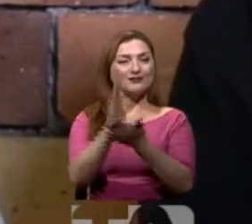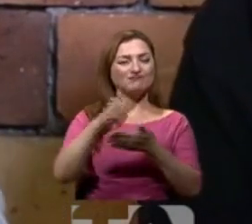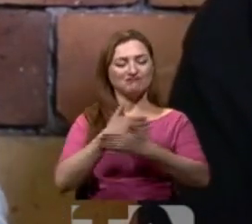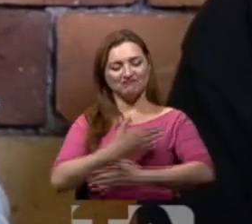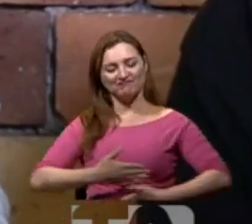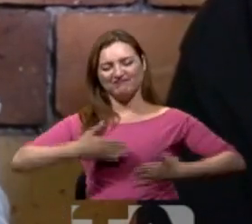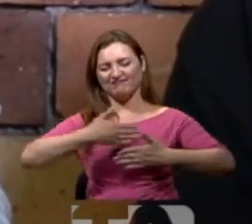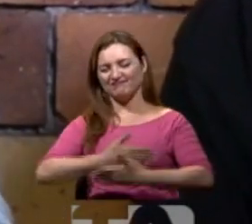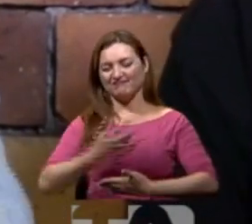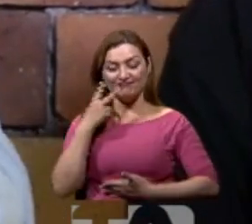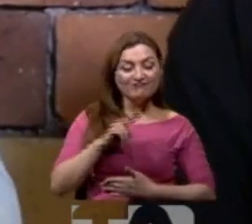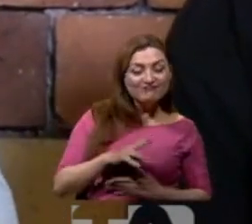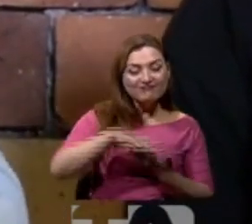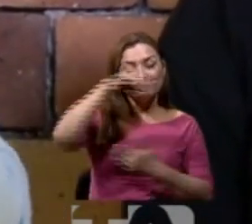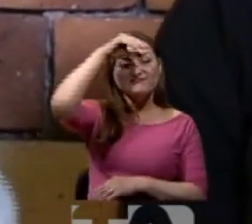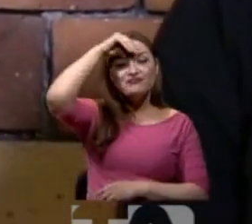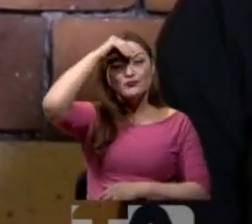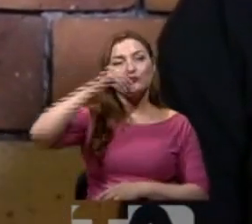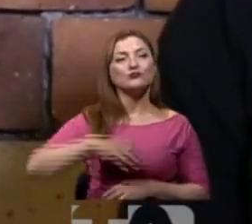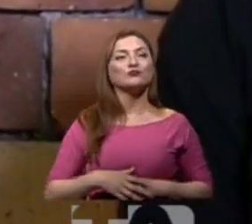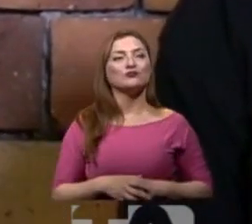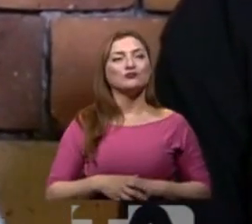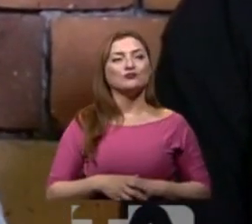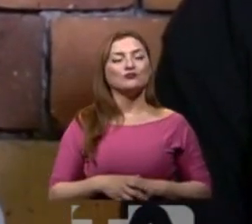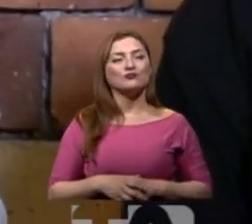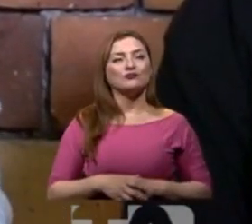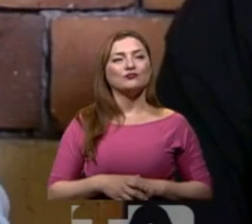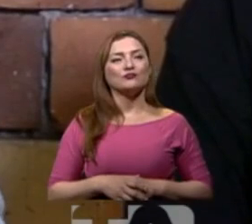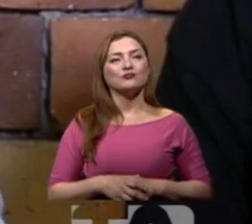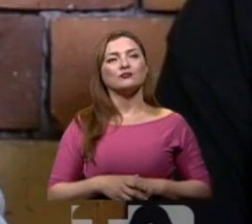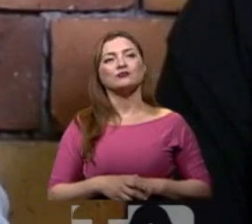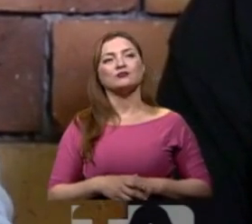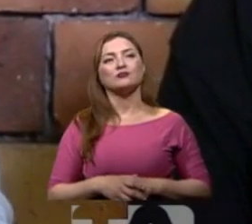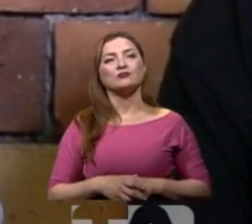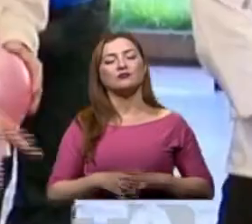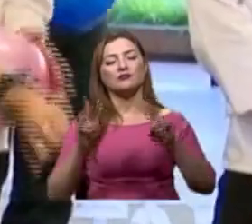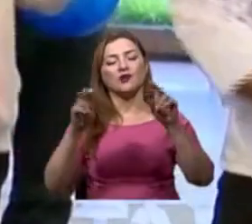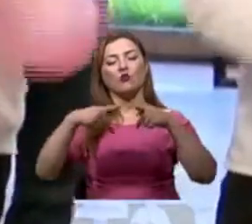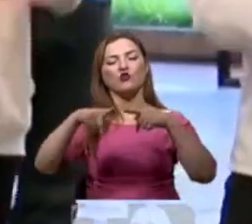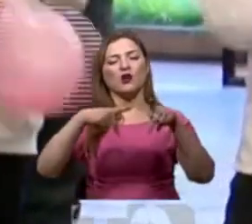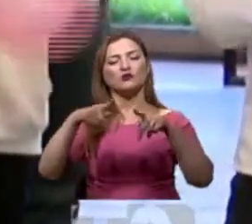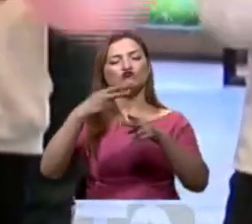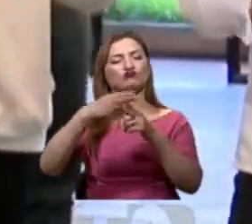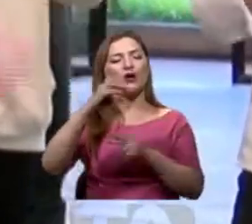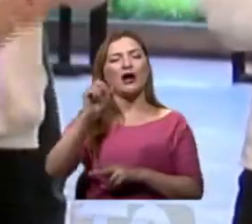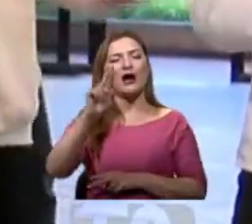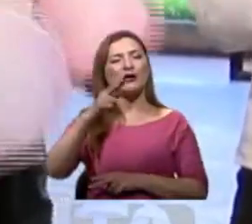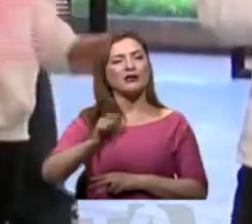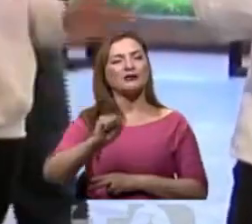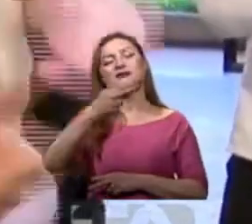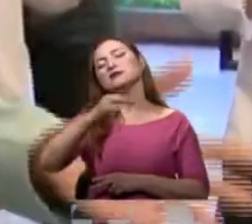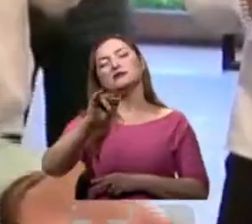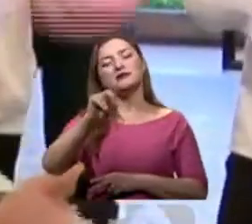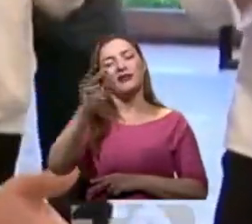que ustedes puedan disfrutarlas y aprender. Así que somos fundadores de Karishina Nunca Más. Perfecto, muchísimas gracias,